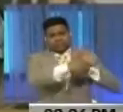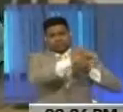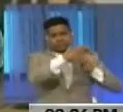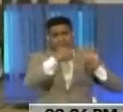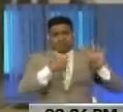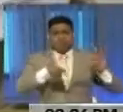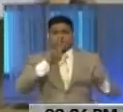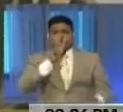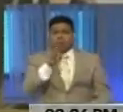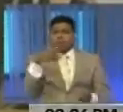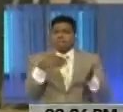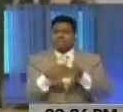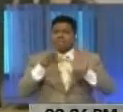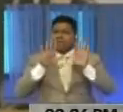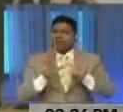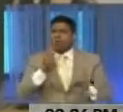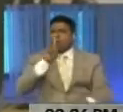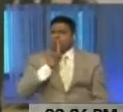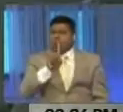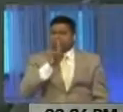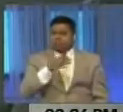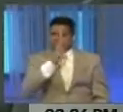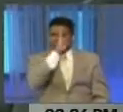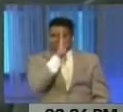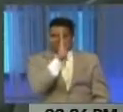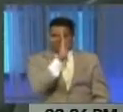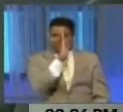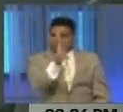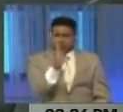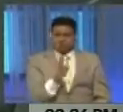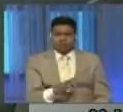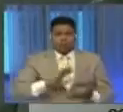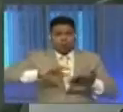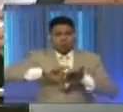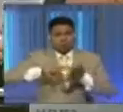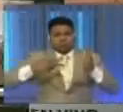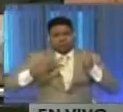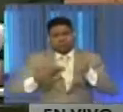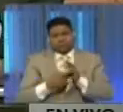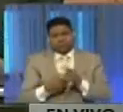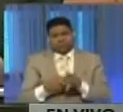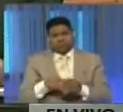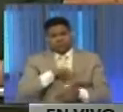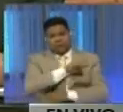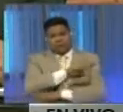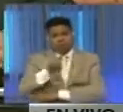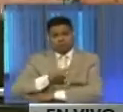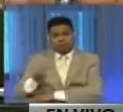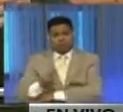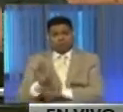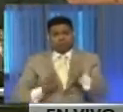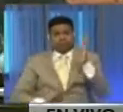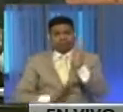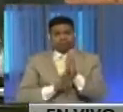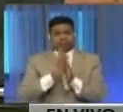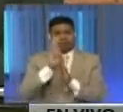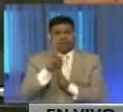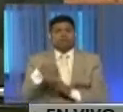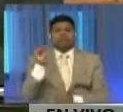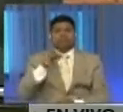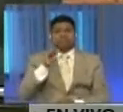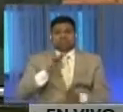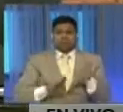2011. Aquí se definen las líneas maestras, los conceptos, las órdenes para avanzar. Claro que hemos